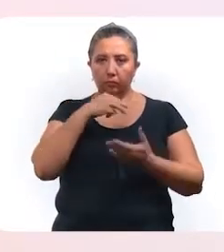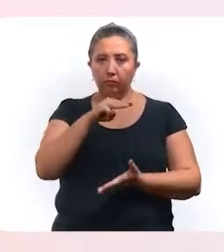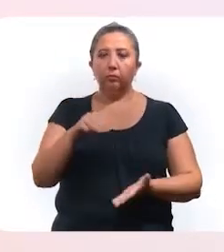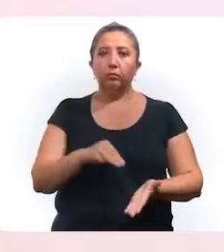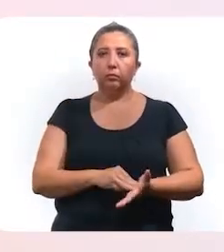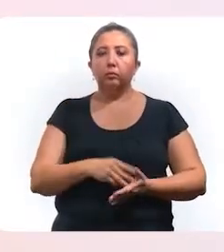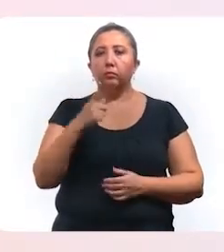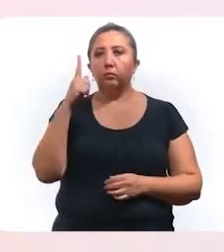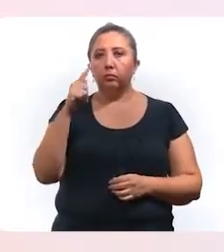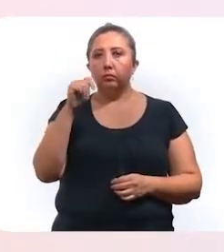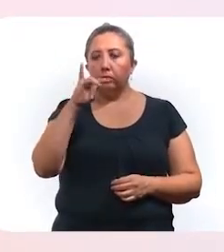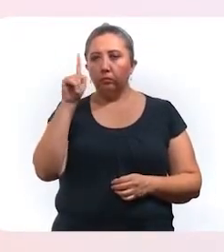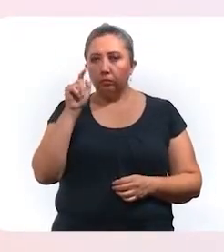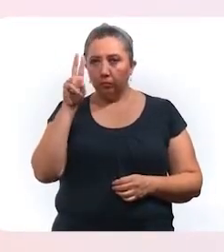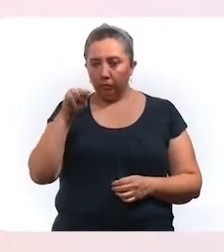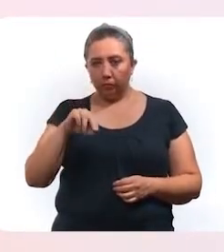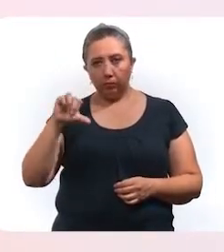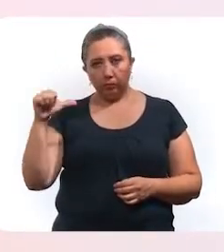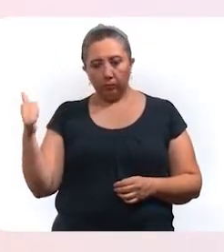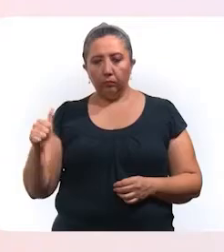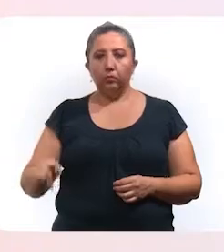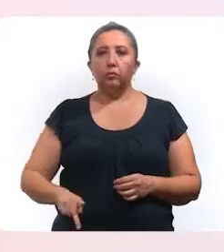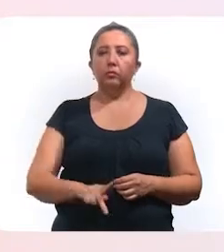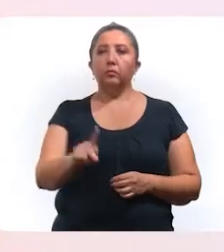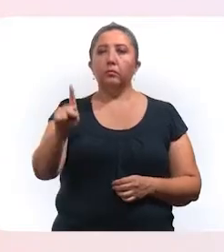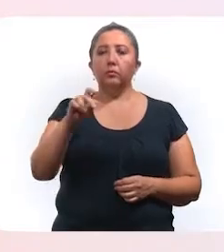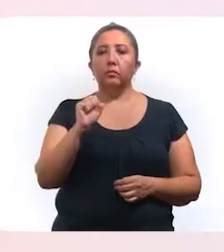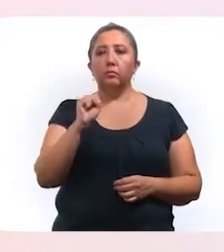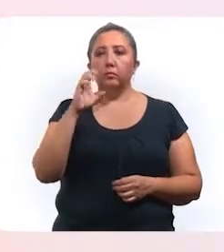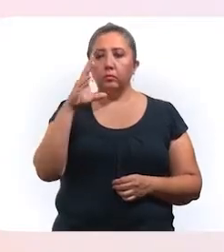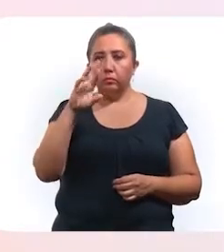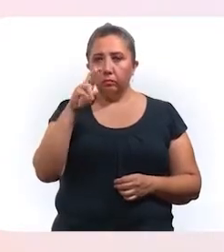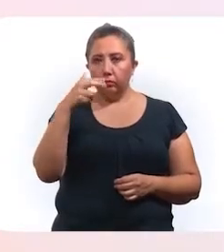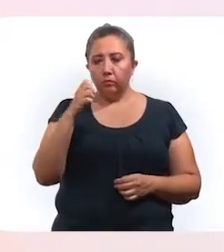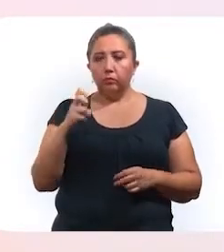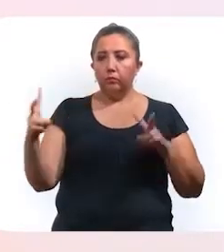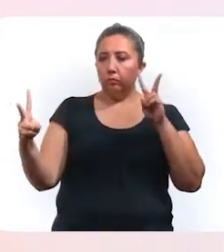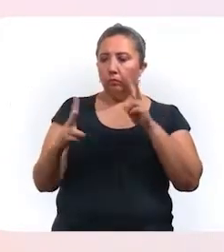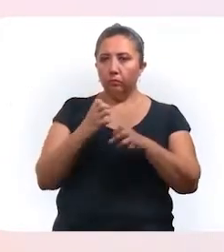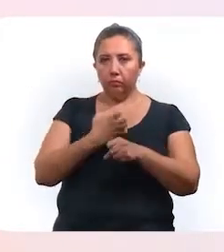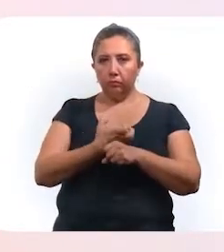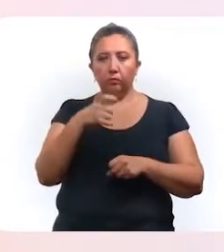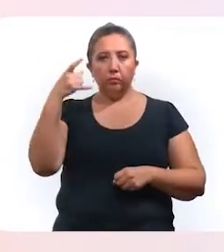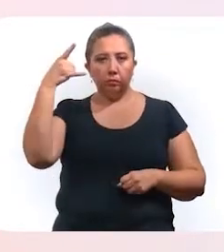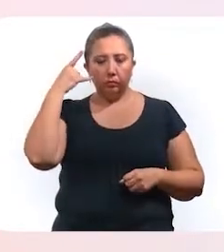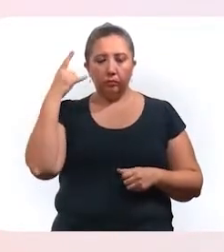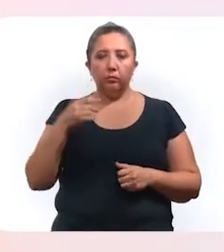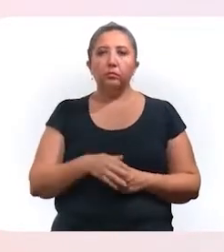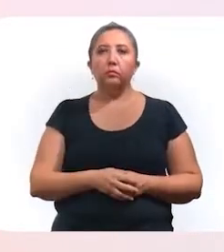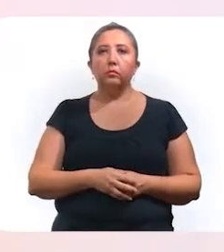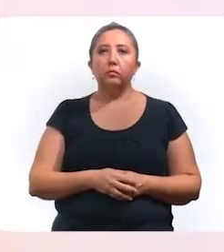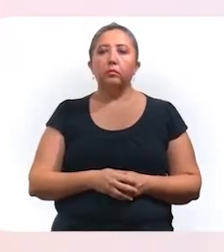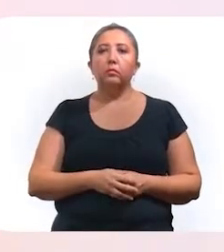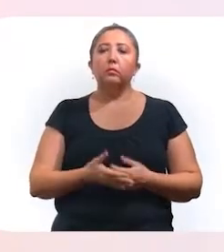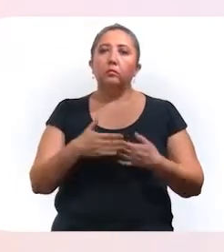Mérida, 1 en Tizimín y 1 en el municipio de Escárcega del vecino estado de Campeche.